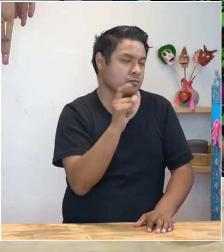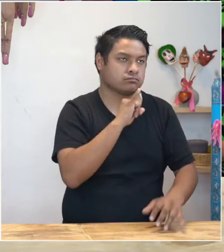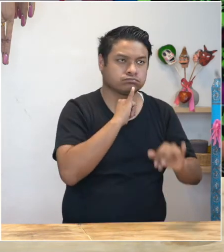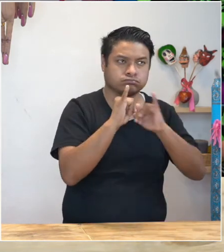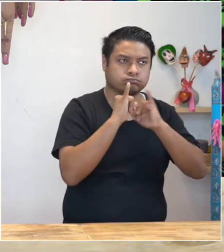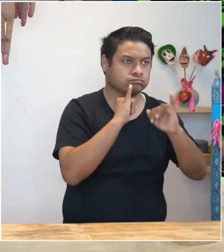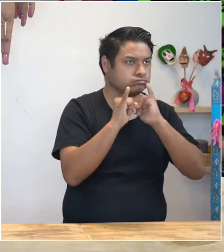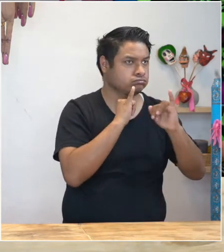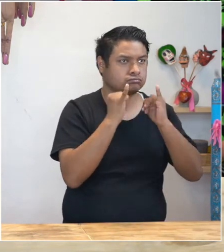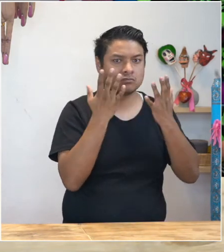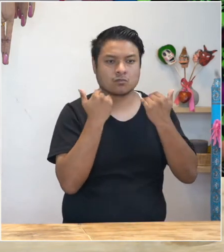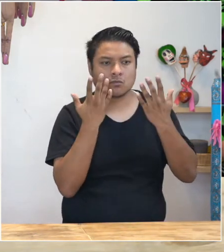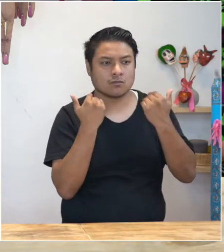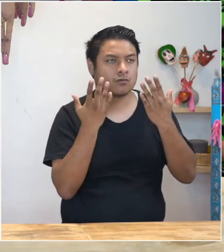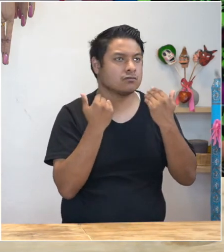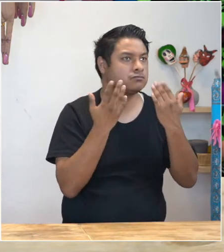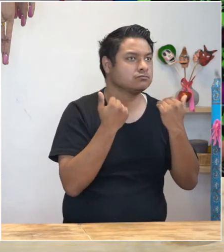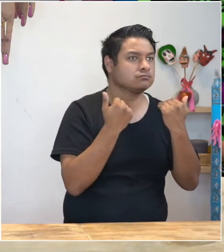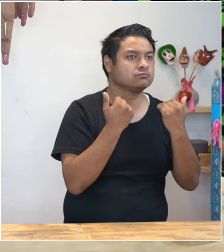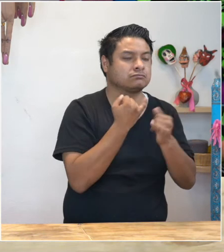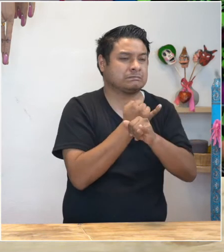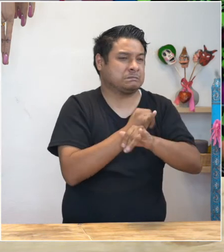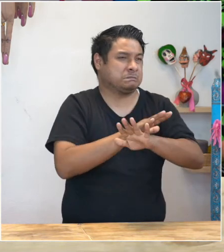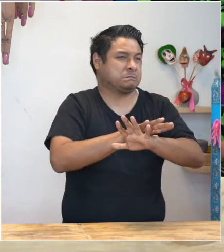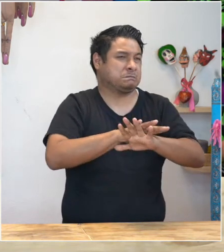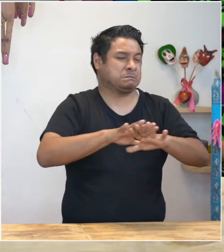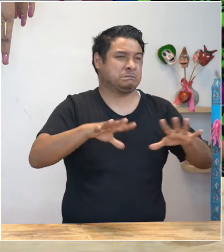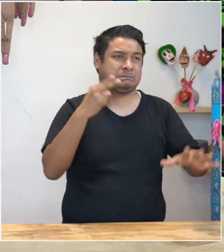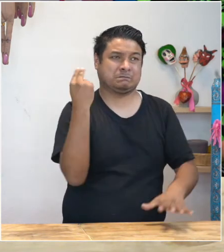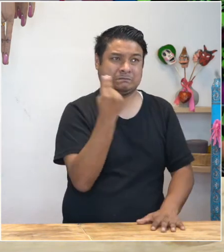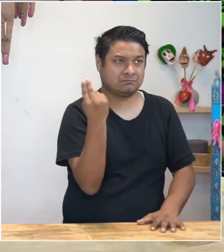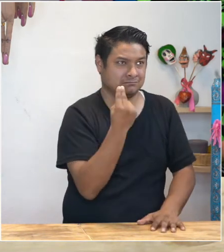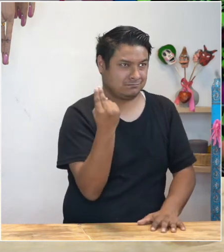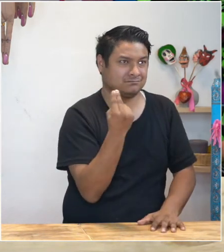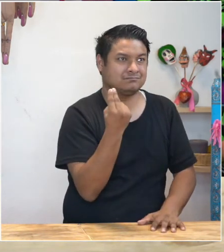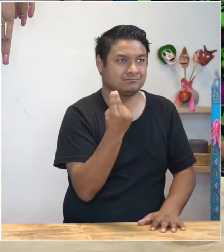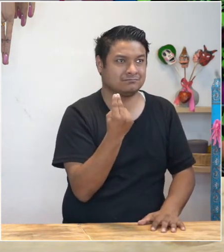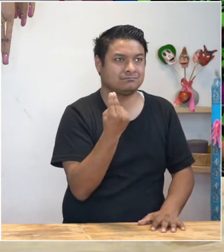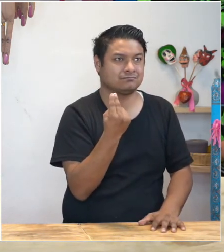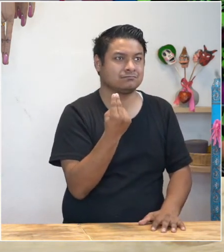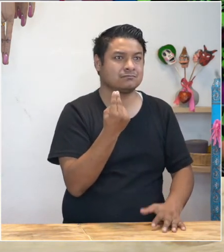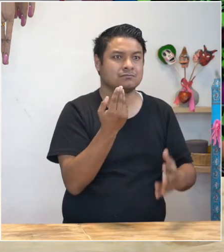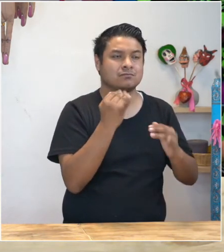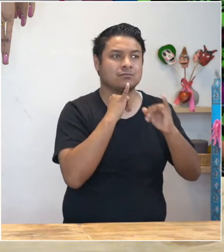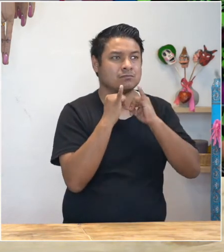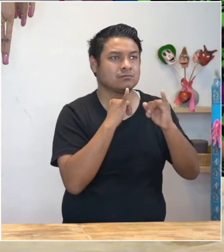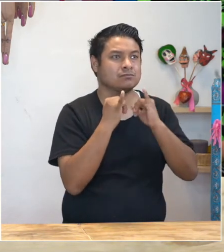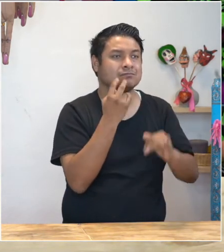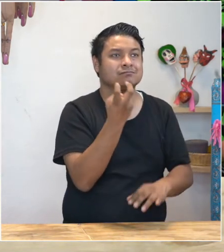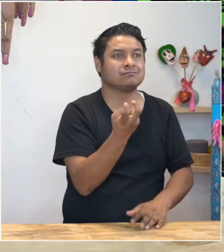la oportunidad de tener la misma información al igual que todos. Yo tengo